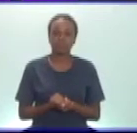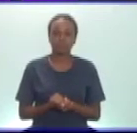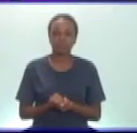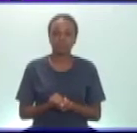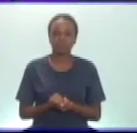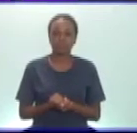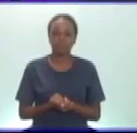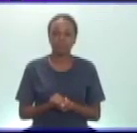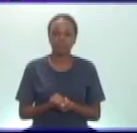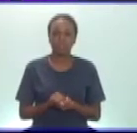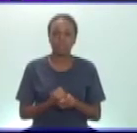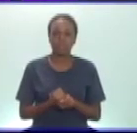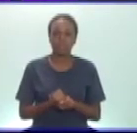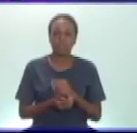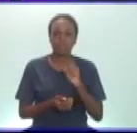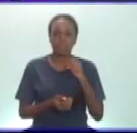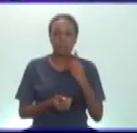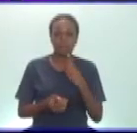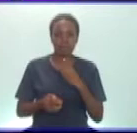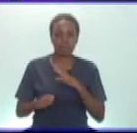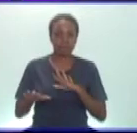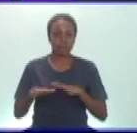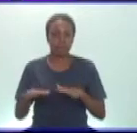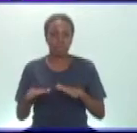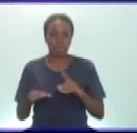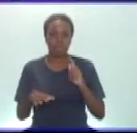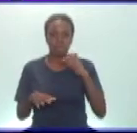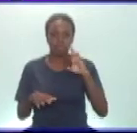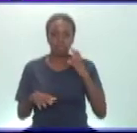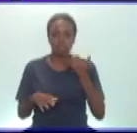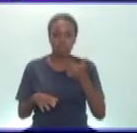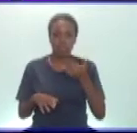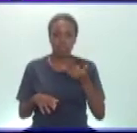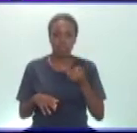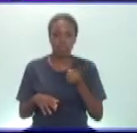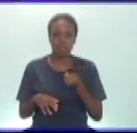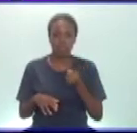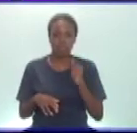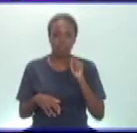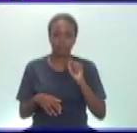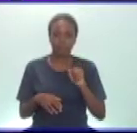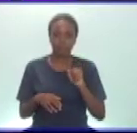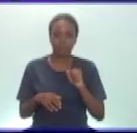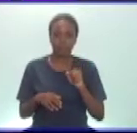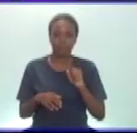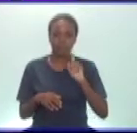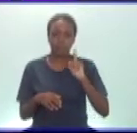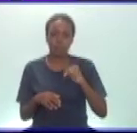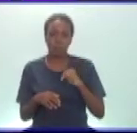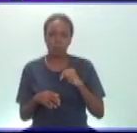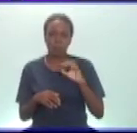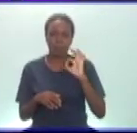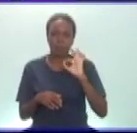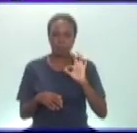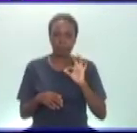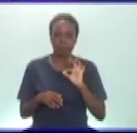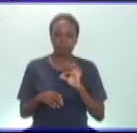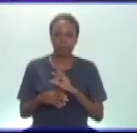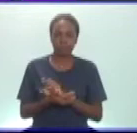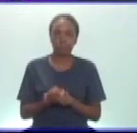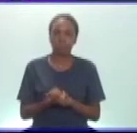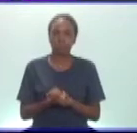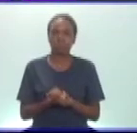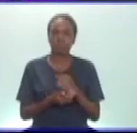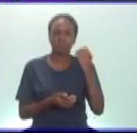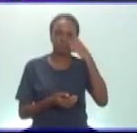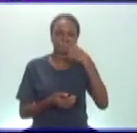lugar, el campo de Troya. Su contenido es exclusivamente de guerra y sus héroes son indómitos y